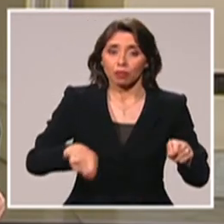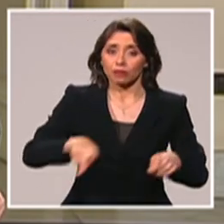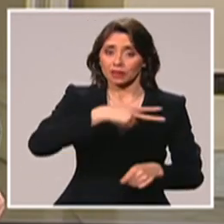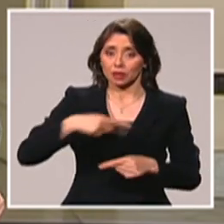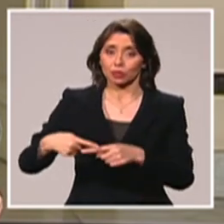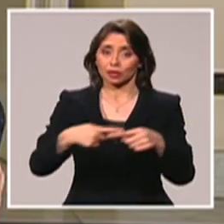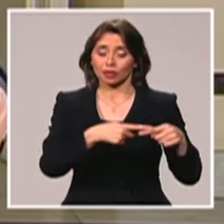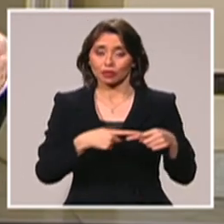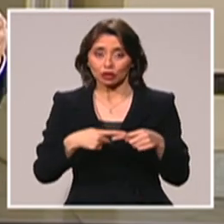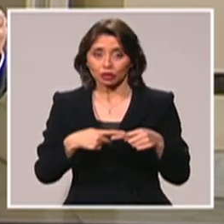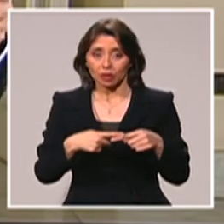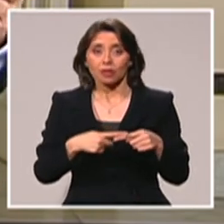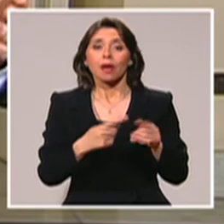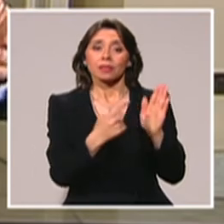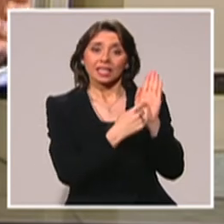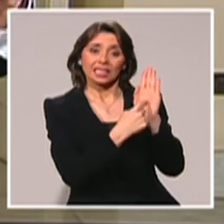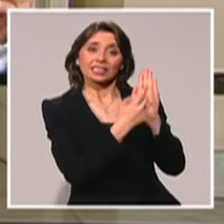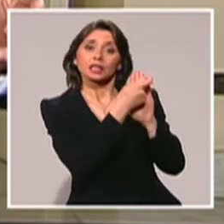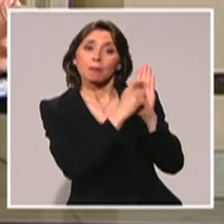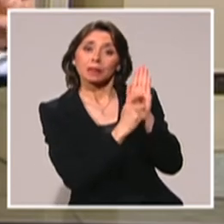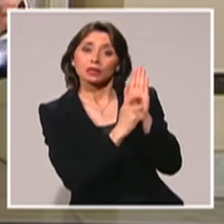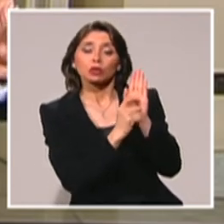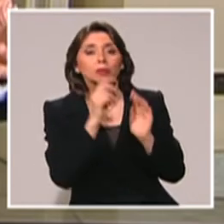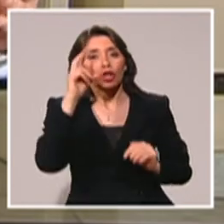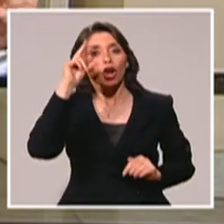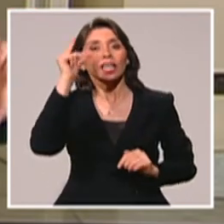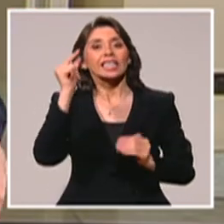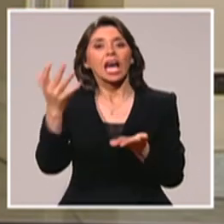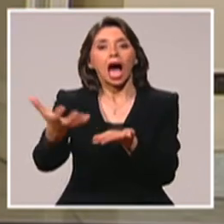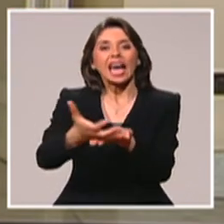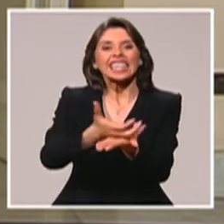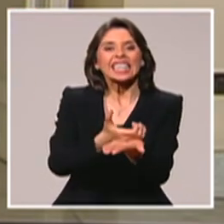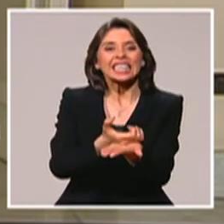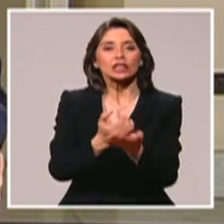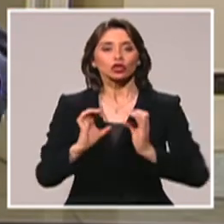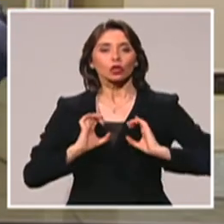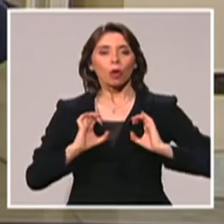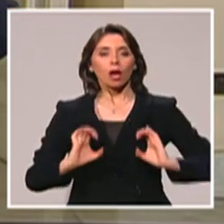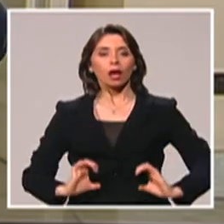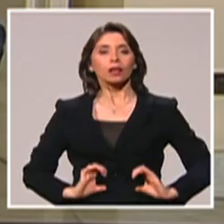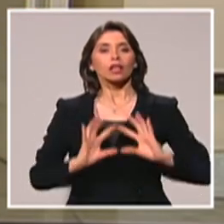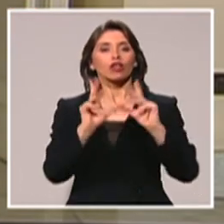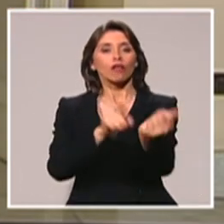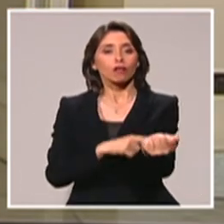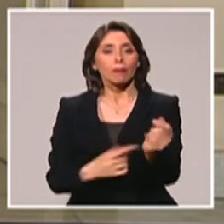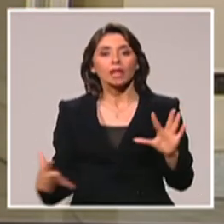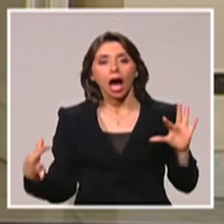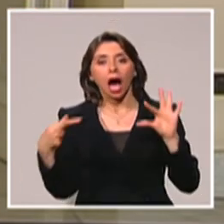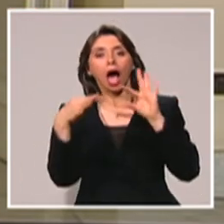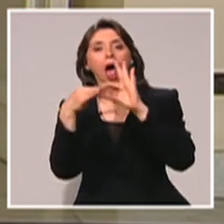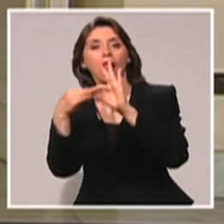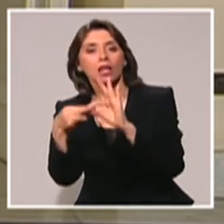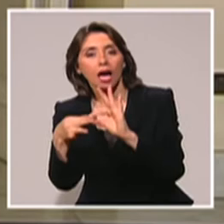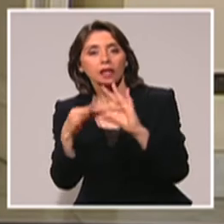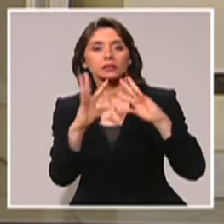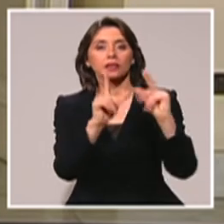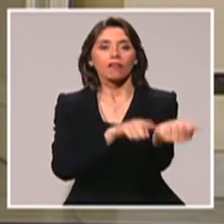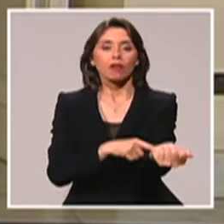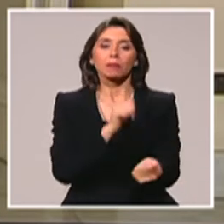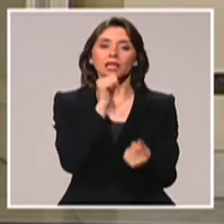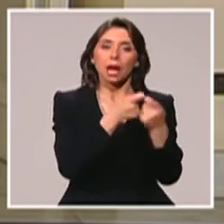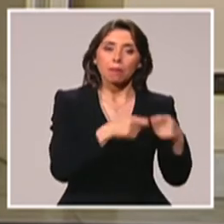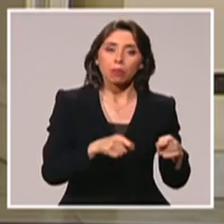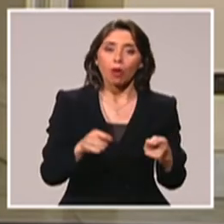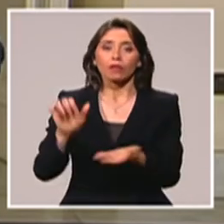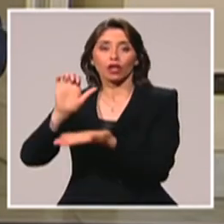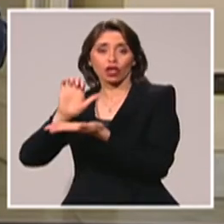sociedad este presupuesto crea el ingreso ético familiar que a través de una alianza entre las familias pobres y